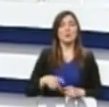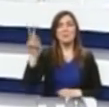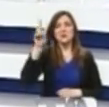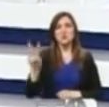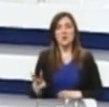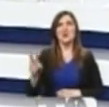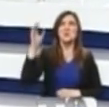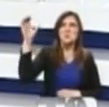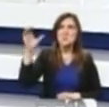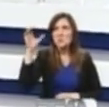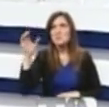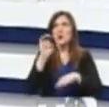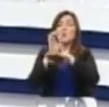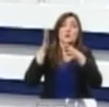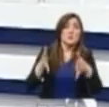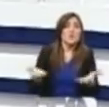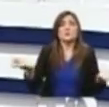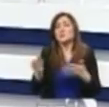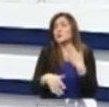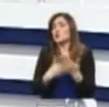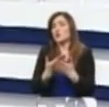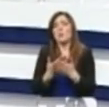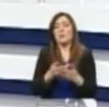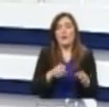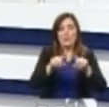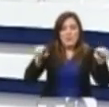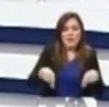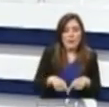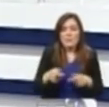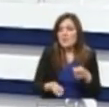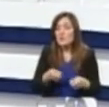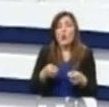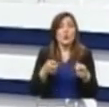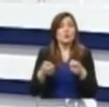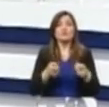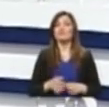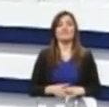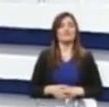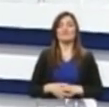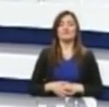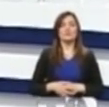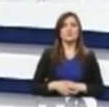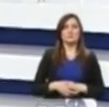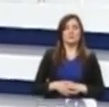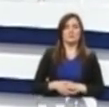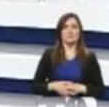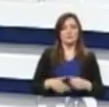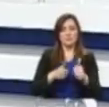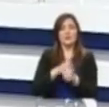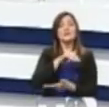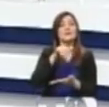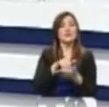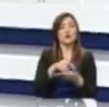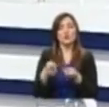Venezolanos, colombianos y también ecuatorianos han instalado sus puestos de venta sin ningún control, principalmente al pie del centro